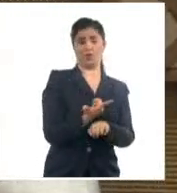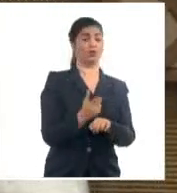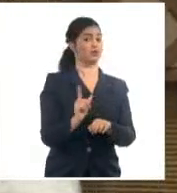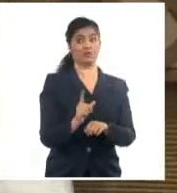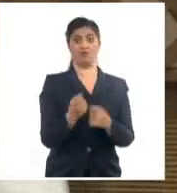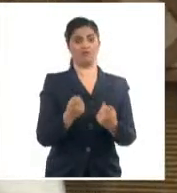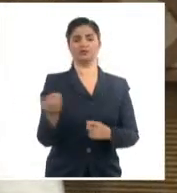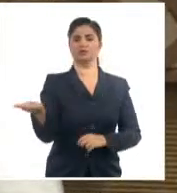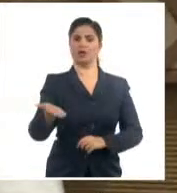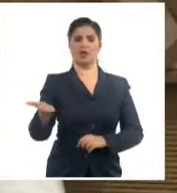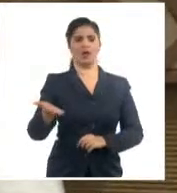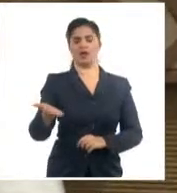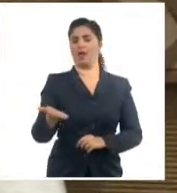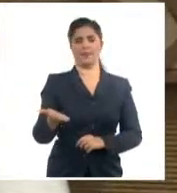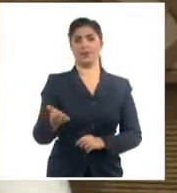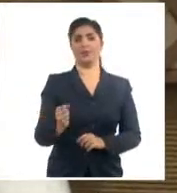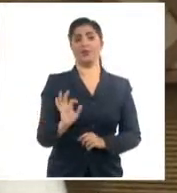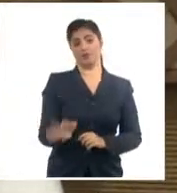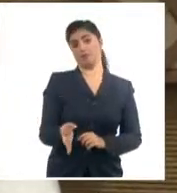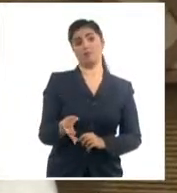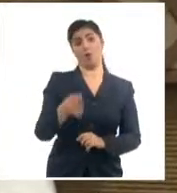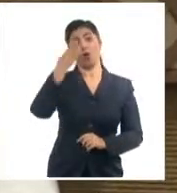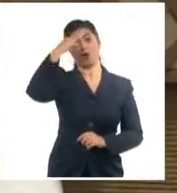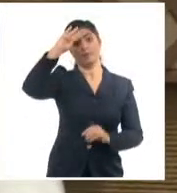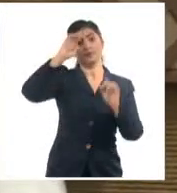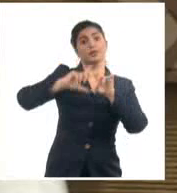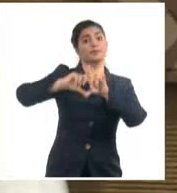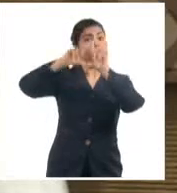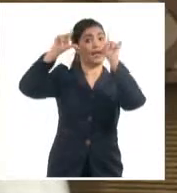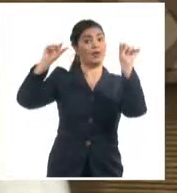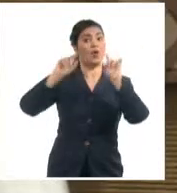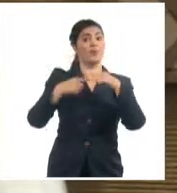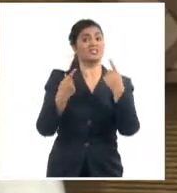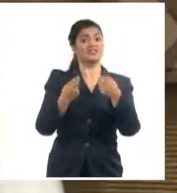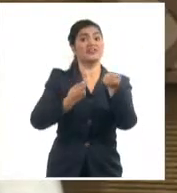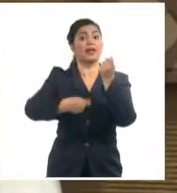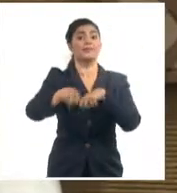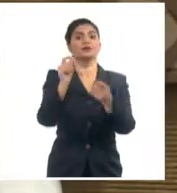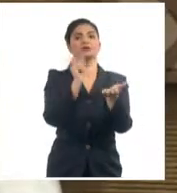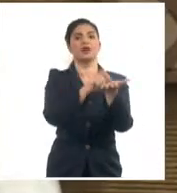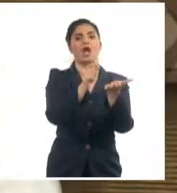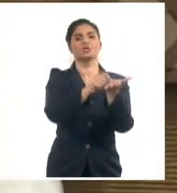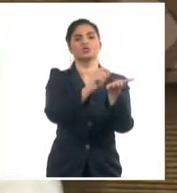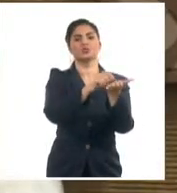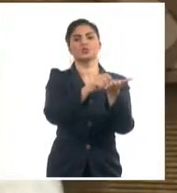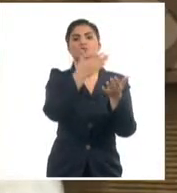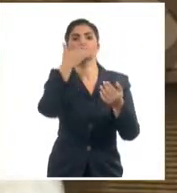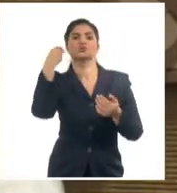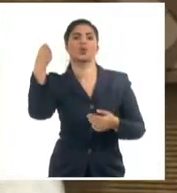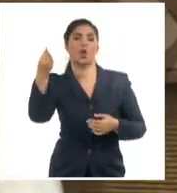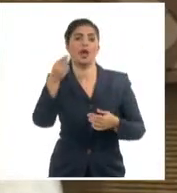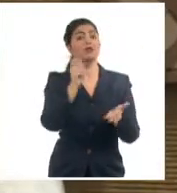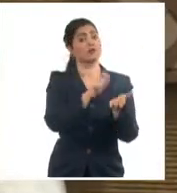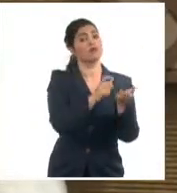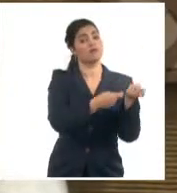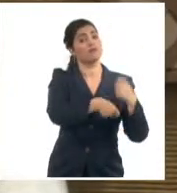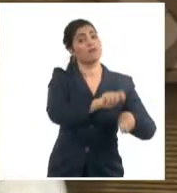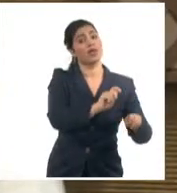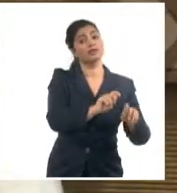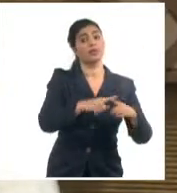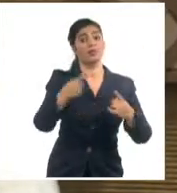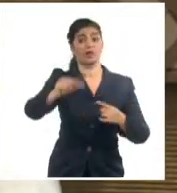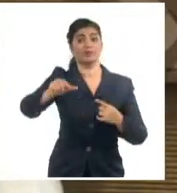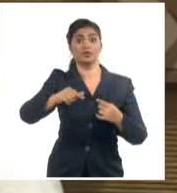que no cubriría las necesidades del país. ¿Por qué? Porque el sector es estratégico, por una sola condición. Porque